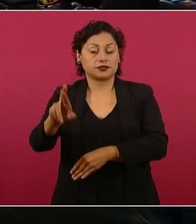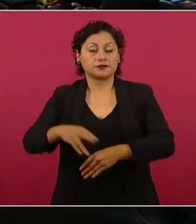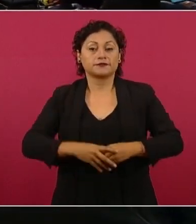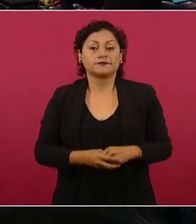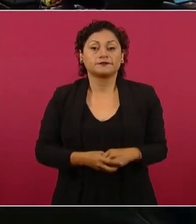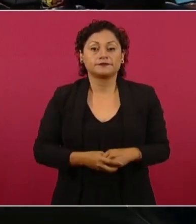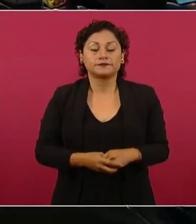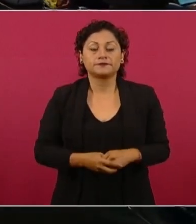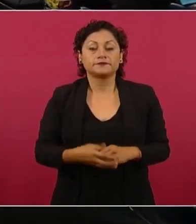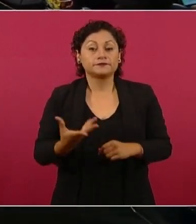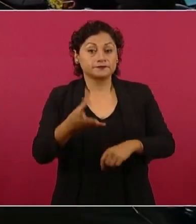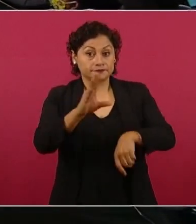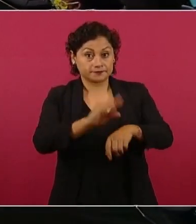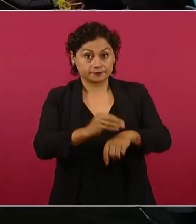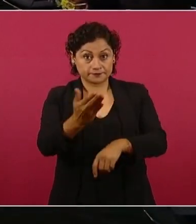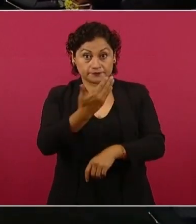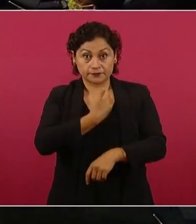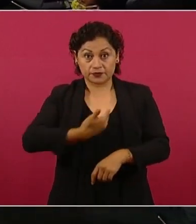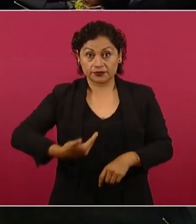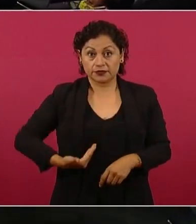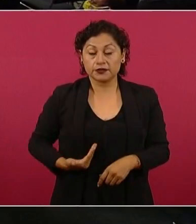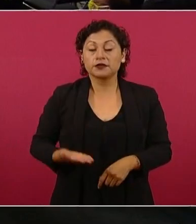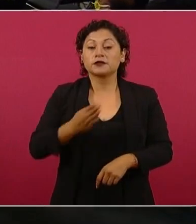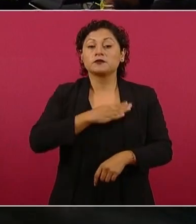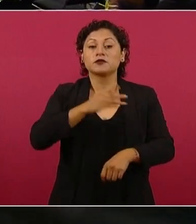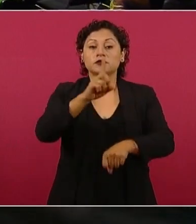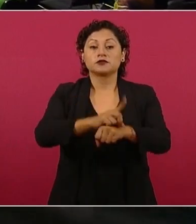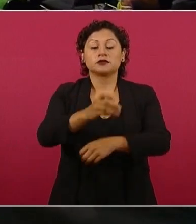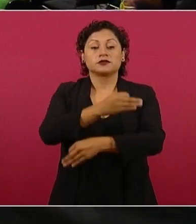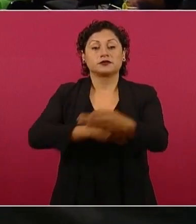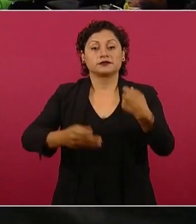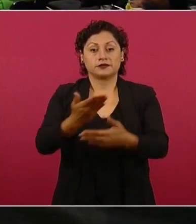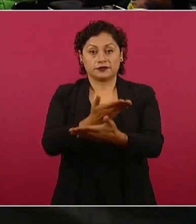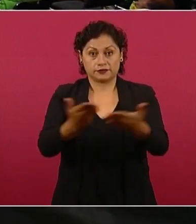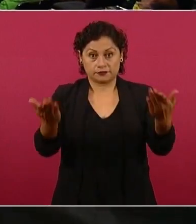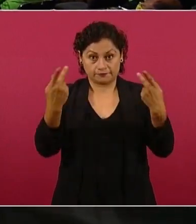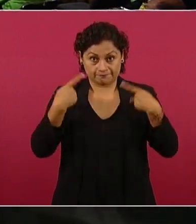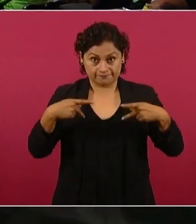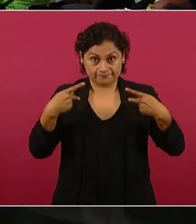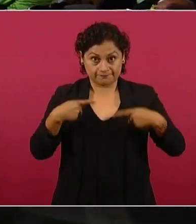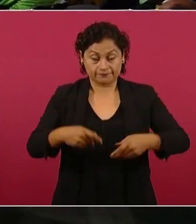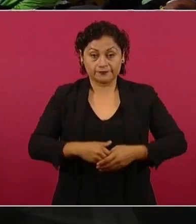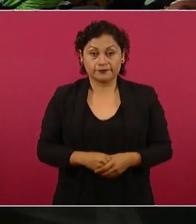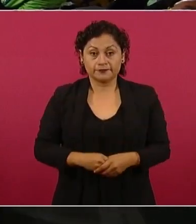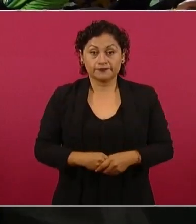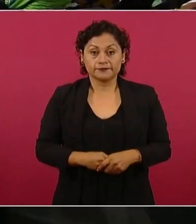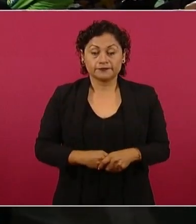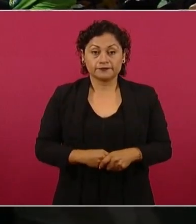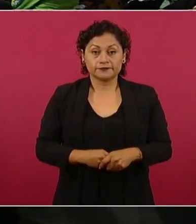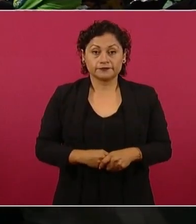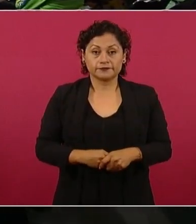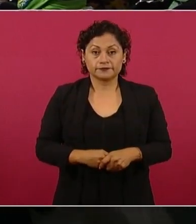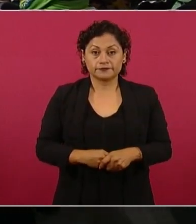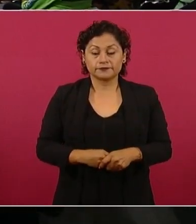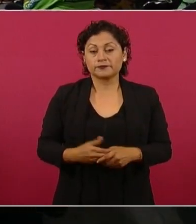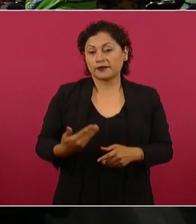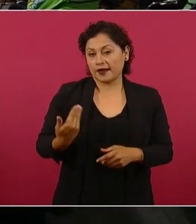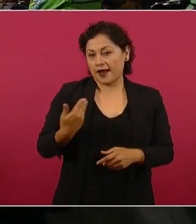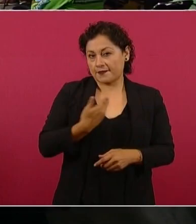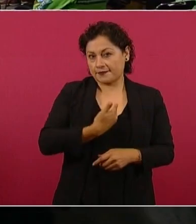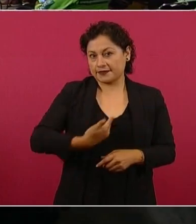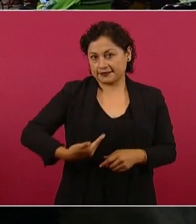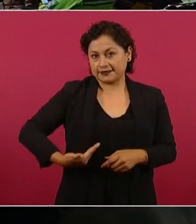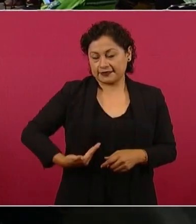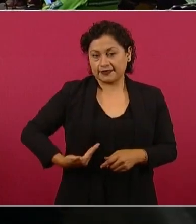Con su permiso, señor presidente, muy buenos días a todas y todos ustedes. Como ya indicó el señor presidente,